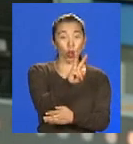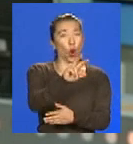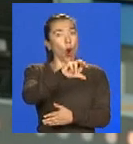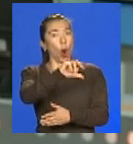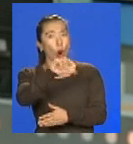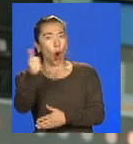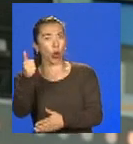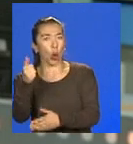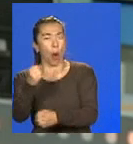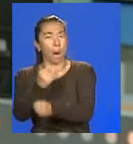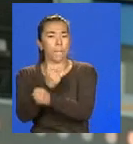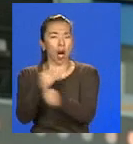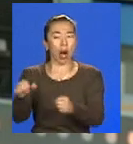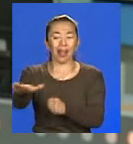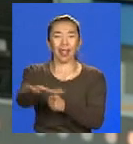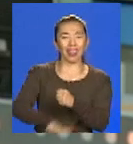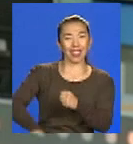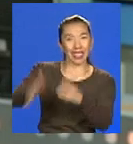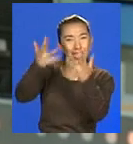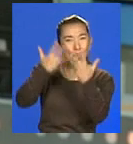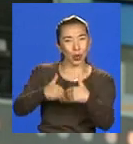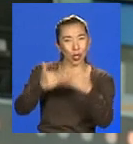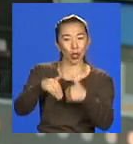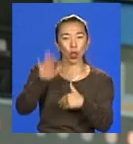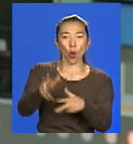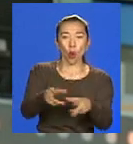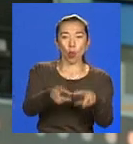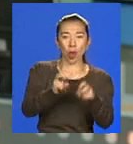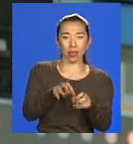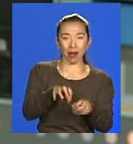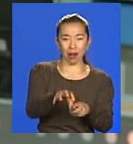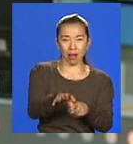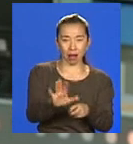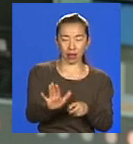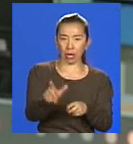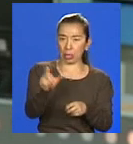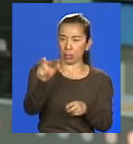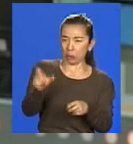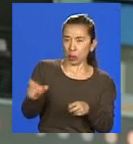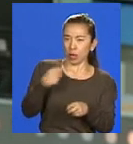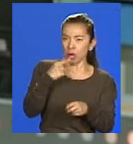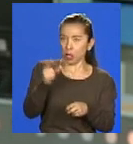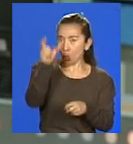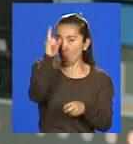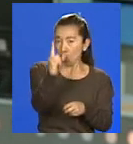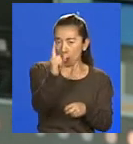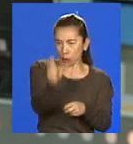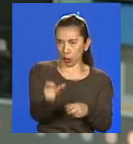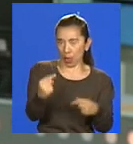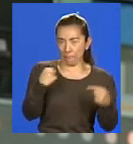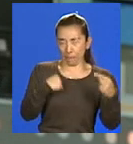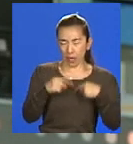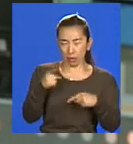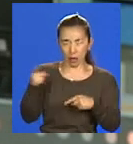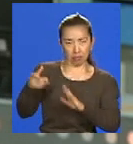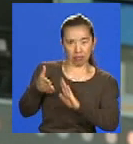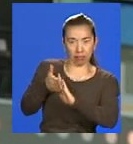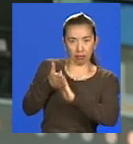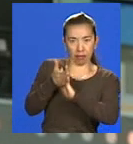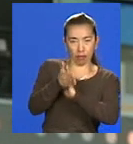detonado en el sector industrial de Puente Aranda, en donde, según las autoridades, una persona resultó herida. Vamos en directo con